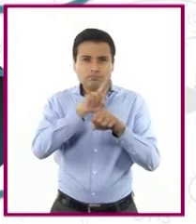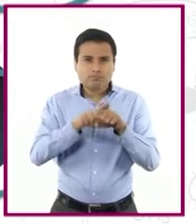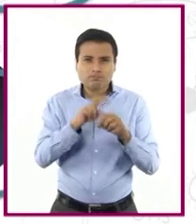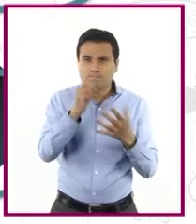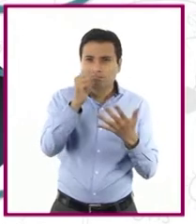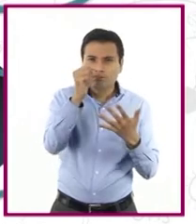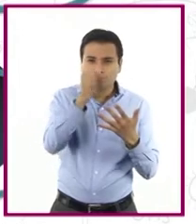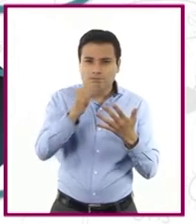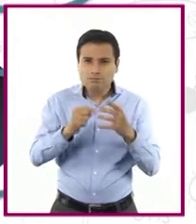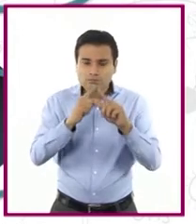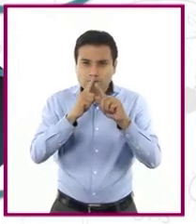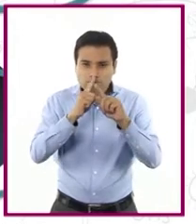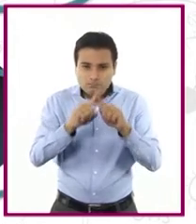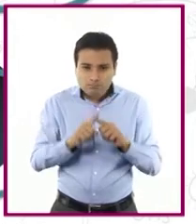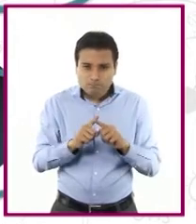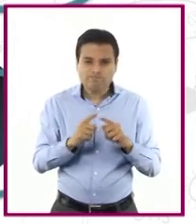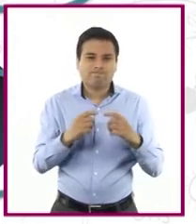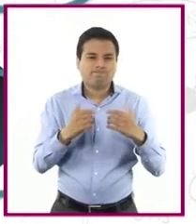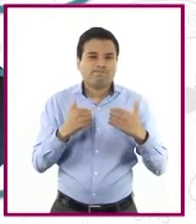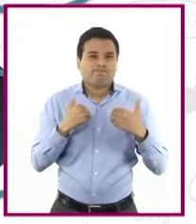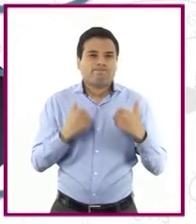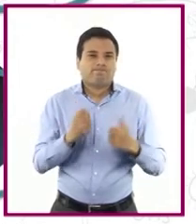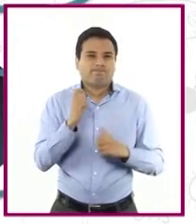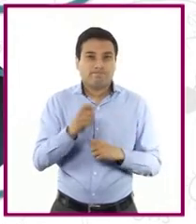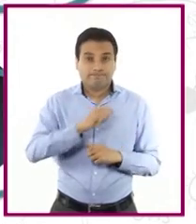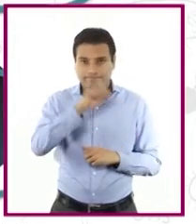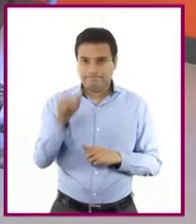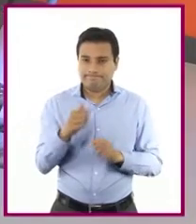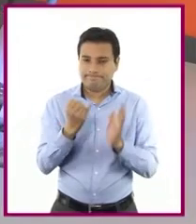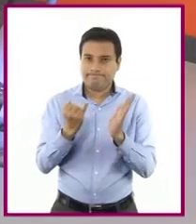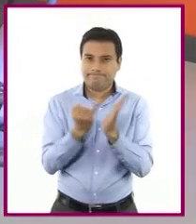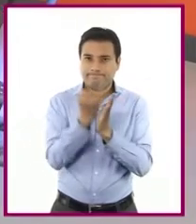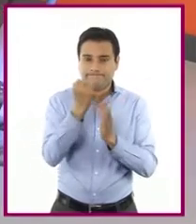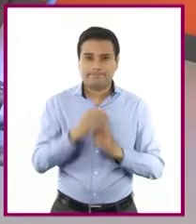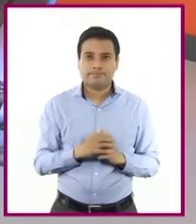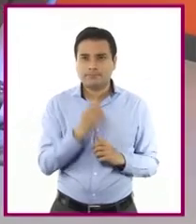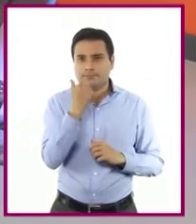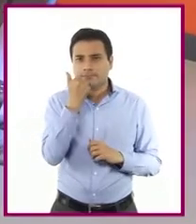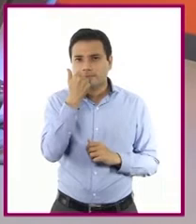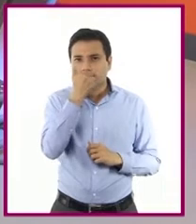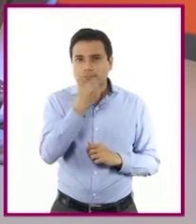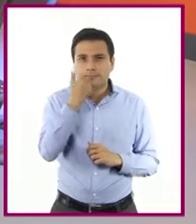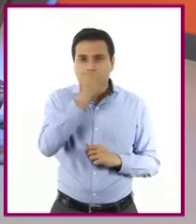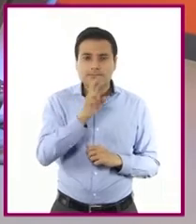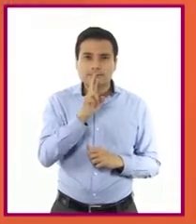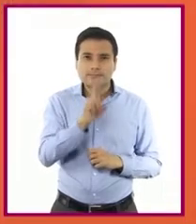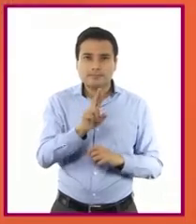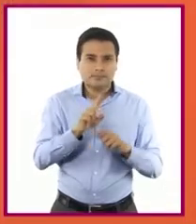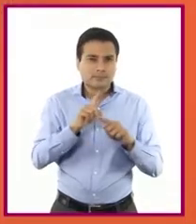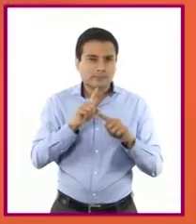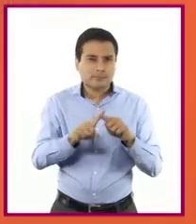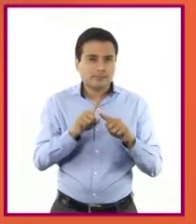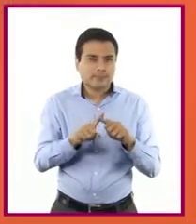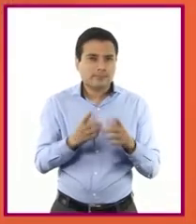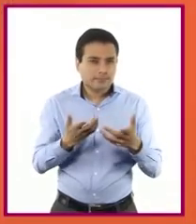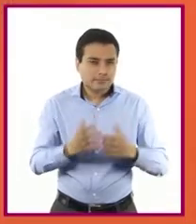en función de ello, poder tomar decisiones. ¿Qué alumno elige para contestar esta pregunta?